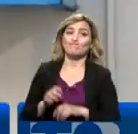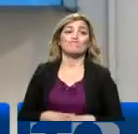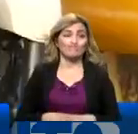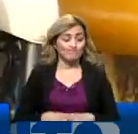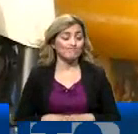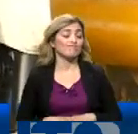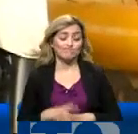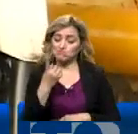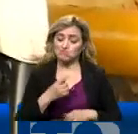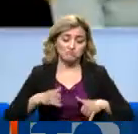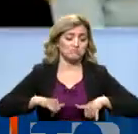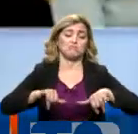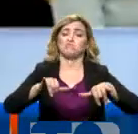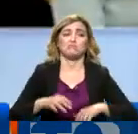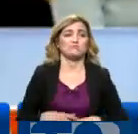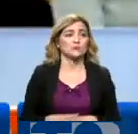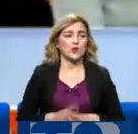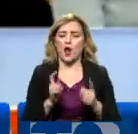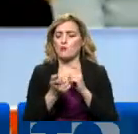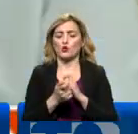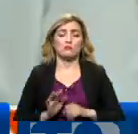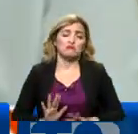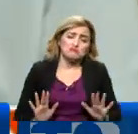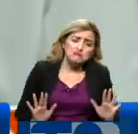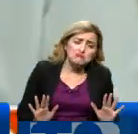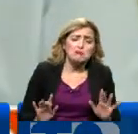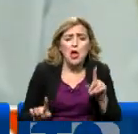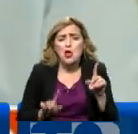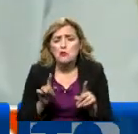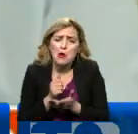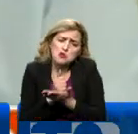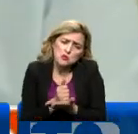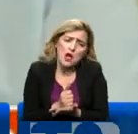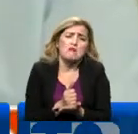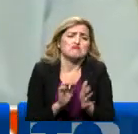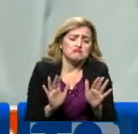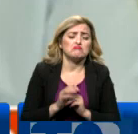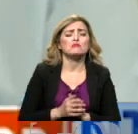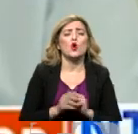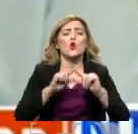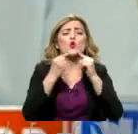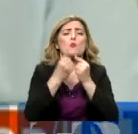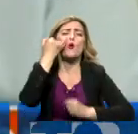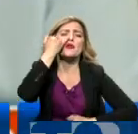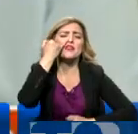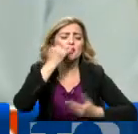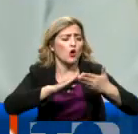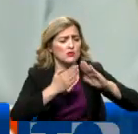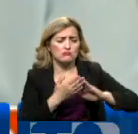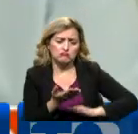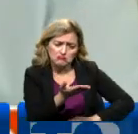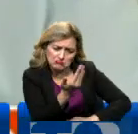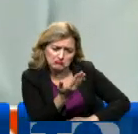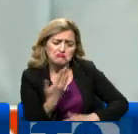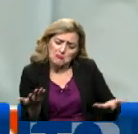los subsidios a los combustibles, aunque dijo estar dispuesto a ceder algunos espacios. A los sectores indígenas, para indicarles de que estamos